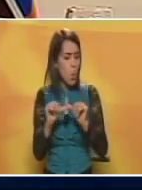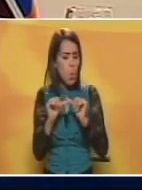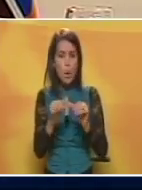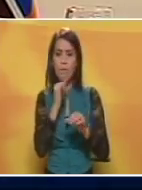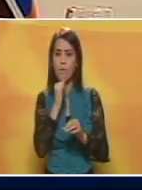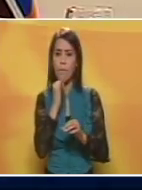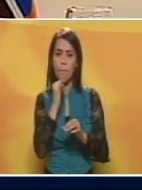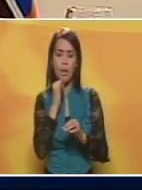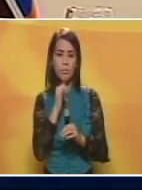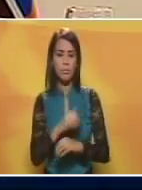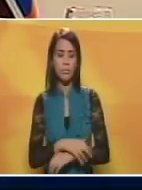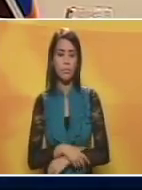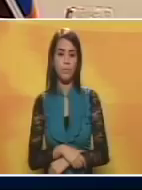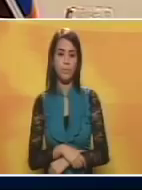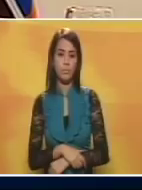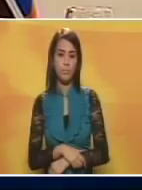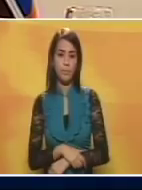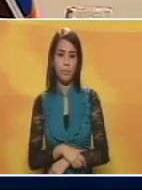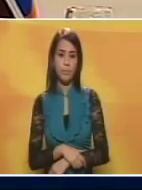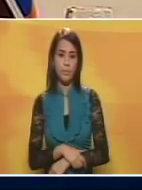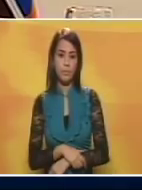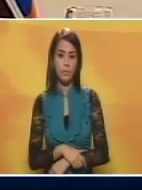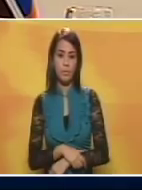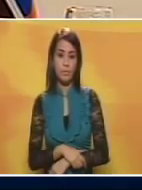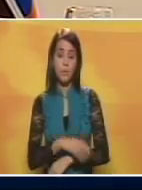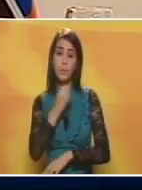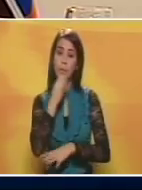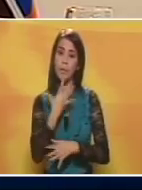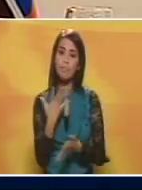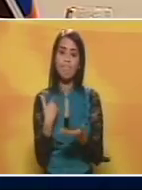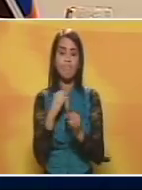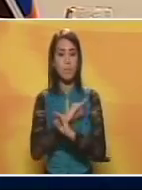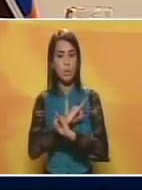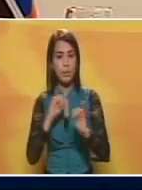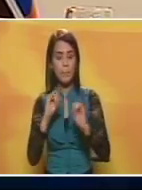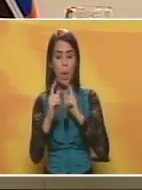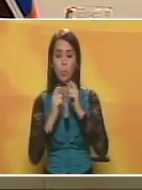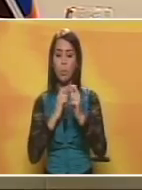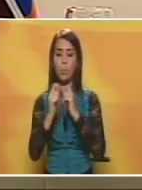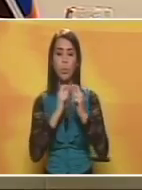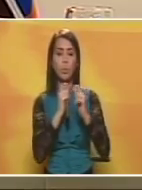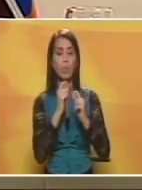informando a la ciudadanía. Bueno,